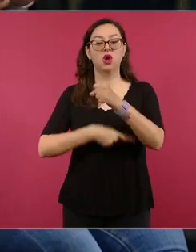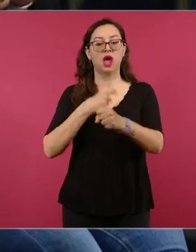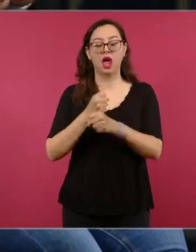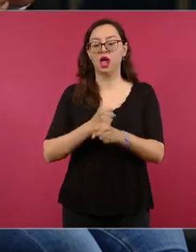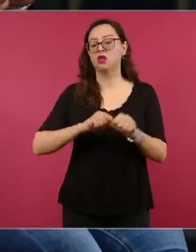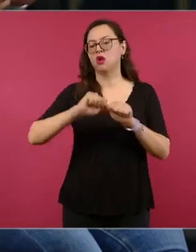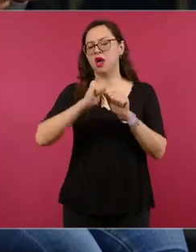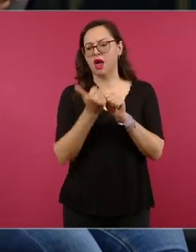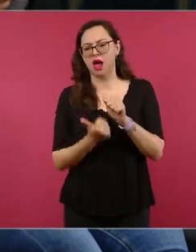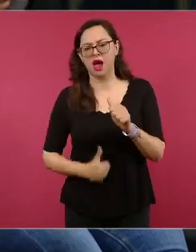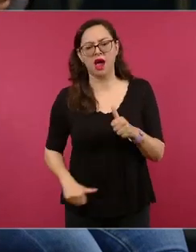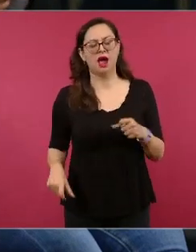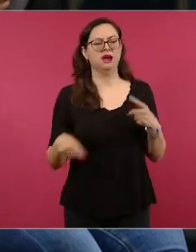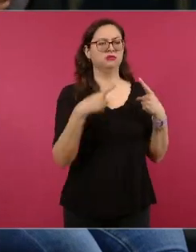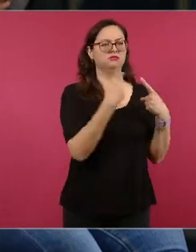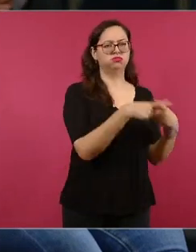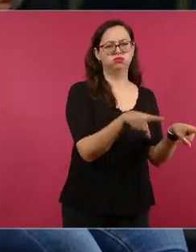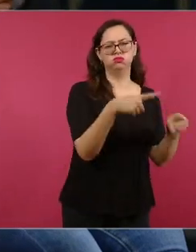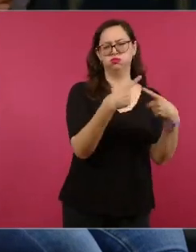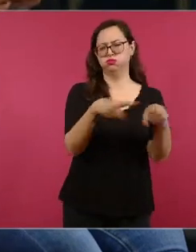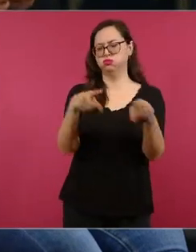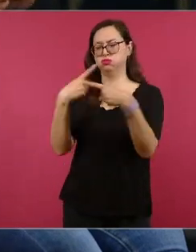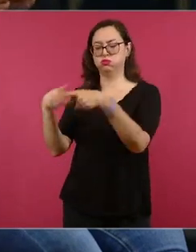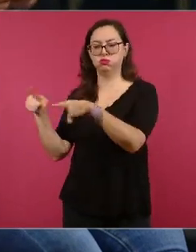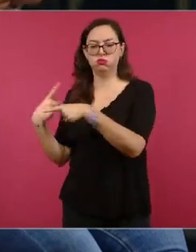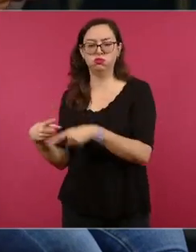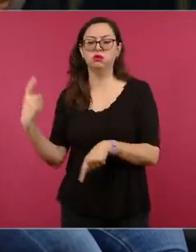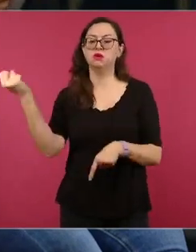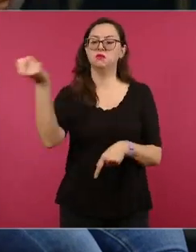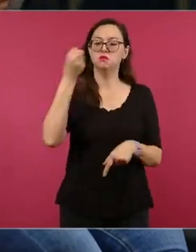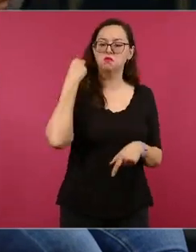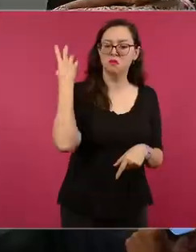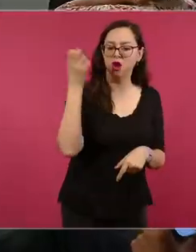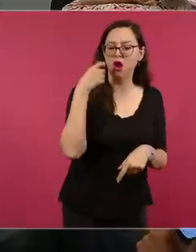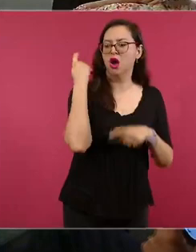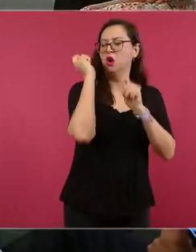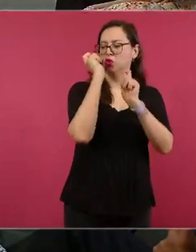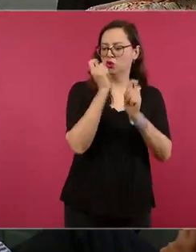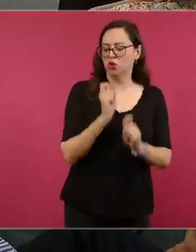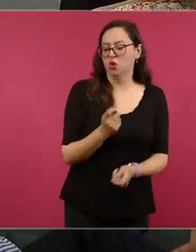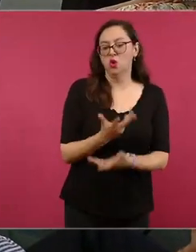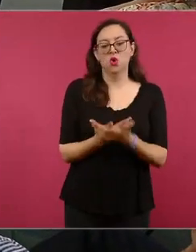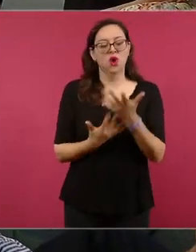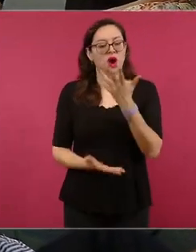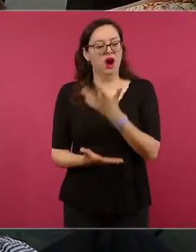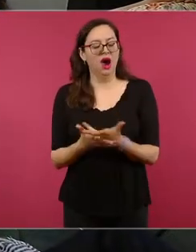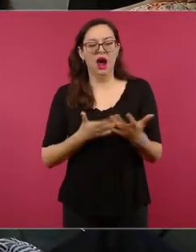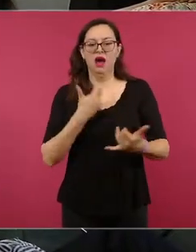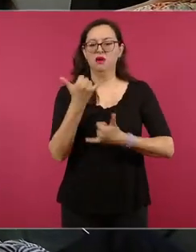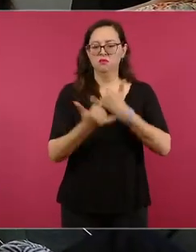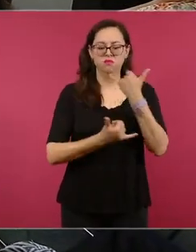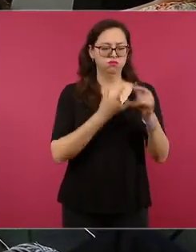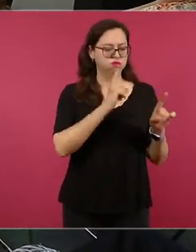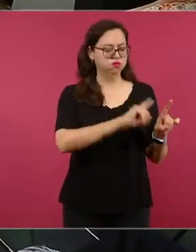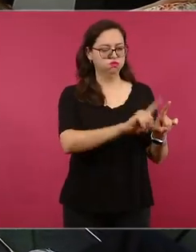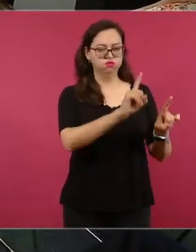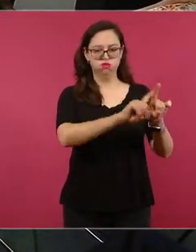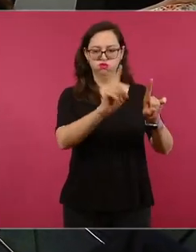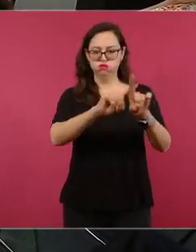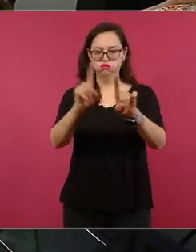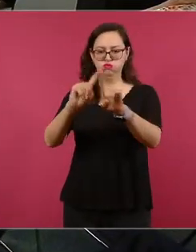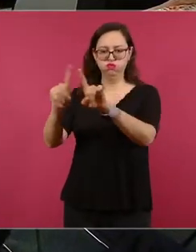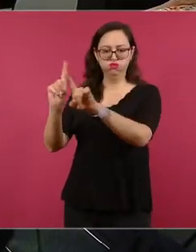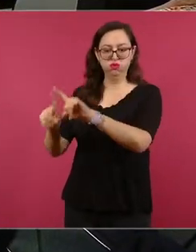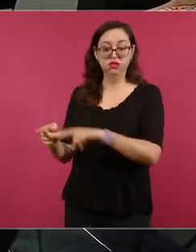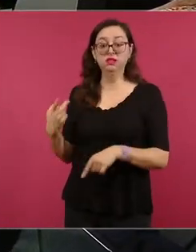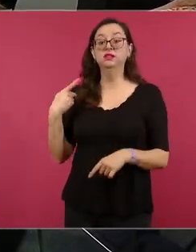libros, conferencias, mesas redondas, escultura, arte, performance, convivencia, manualidades, juegos y muchas sorpresas más. Pero